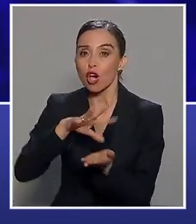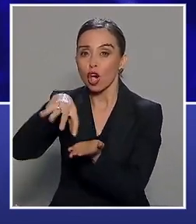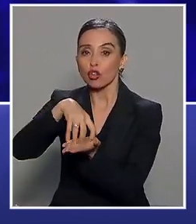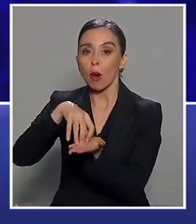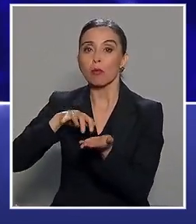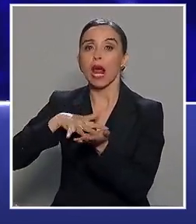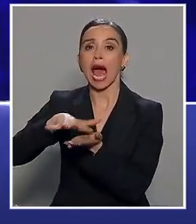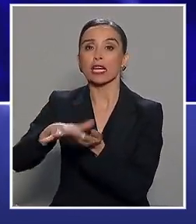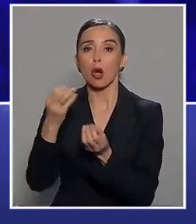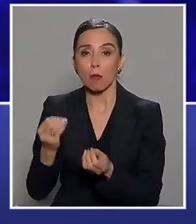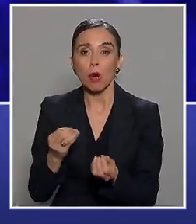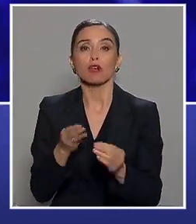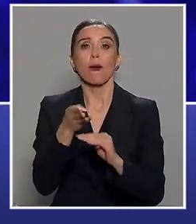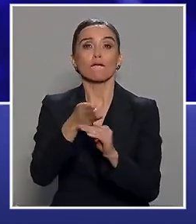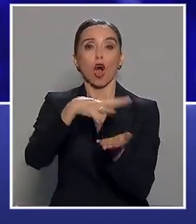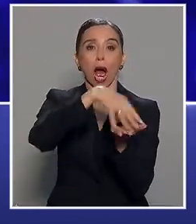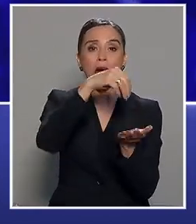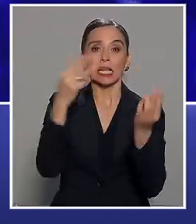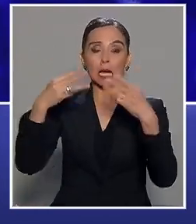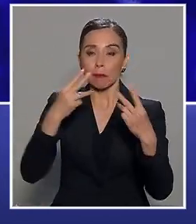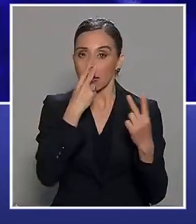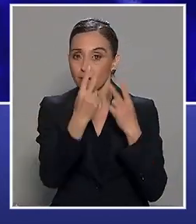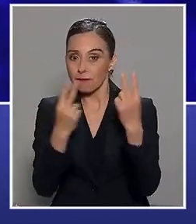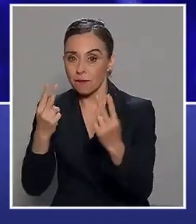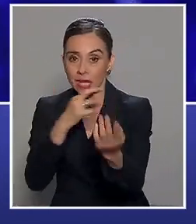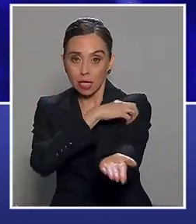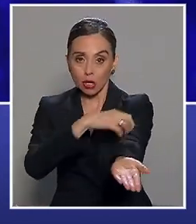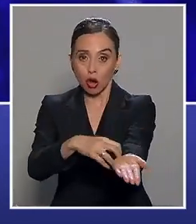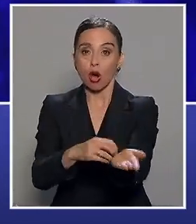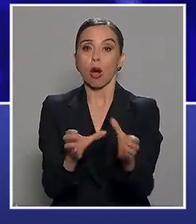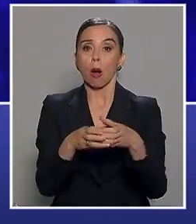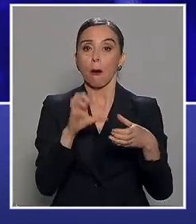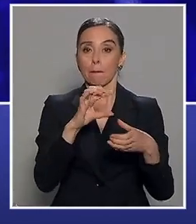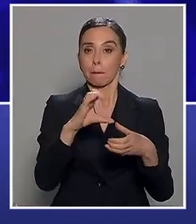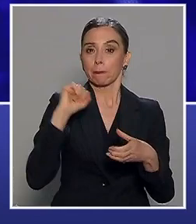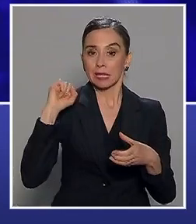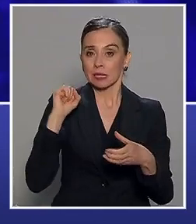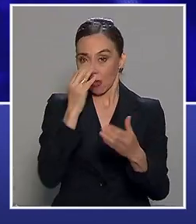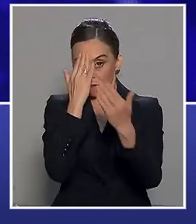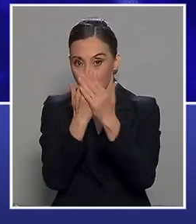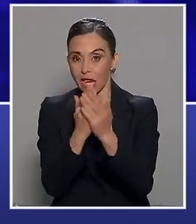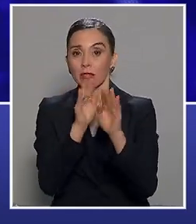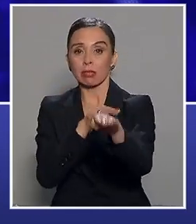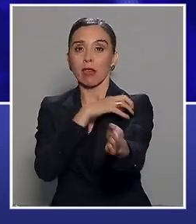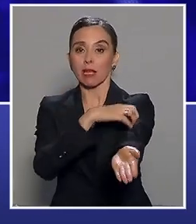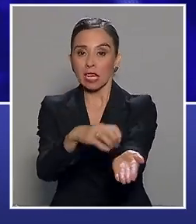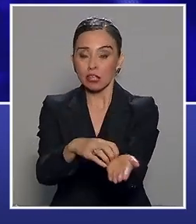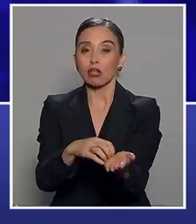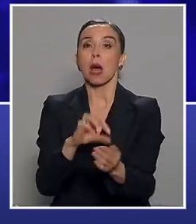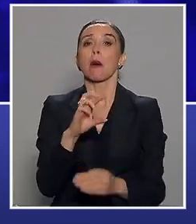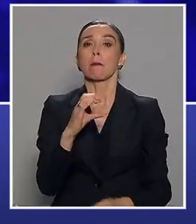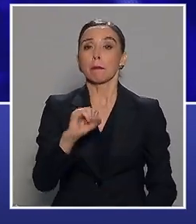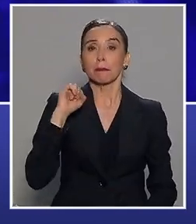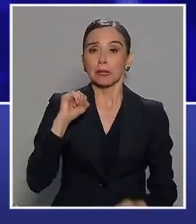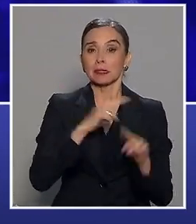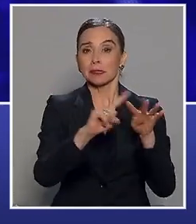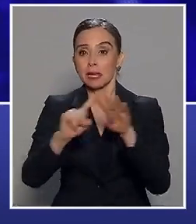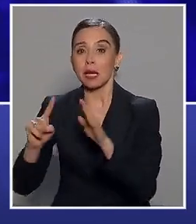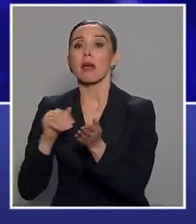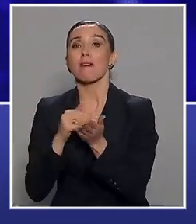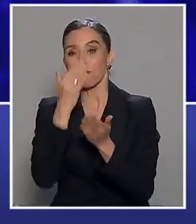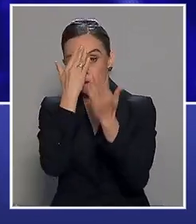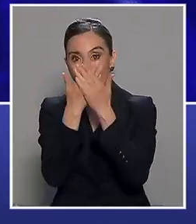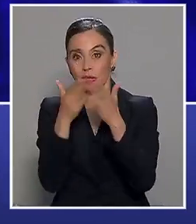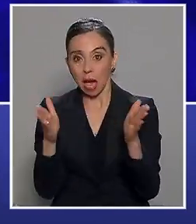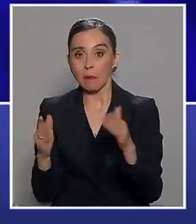en arica o en magallanes al partido comunista al frente amplio al frente regionalista y a miles de independientes que están comprometidos con la campaña y